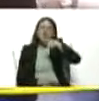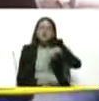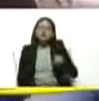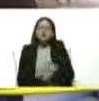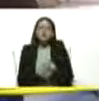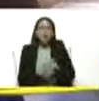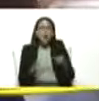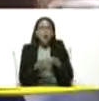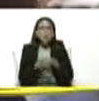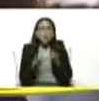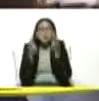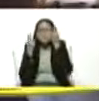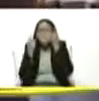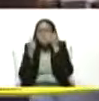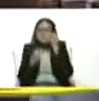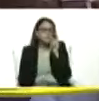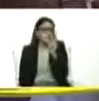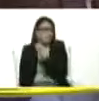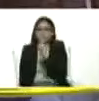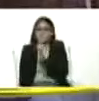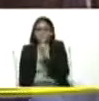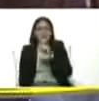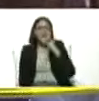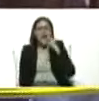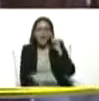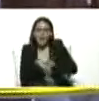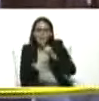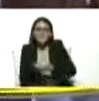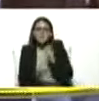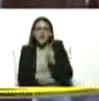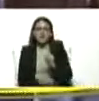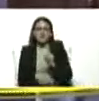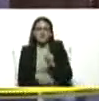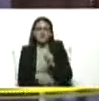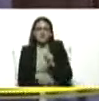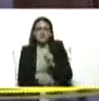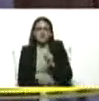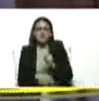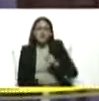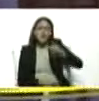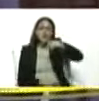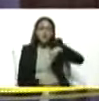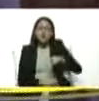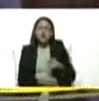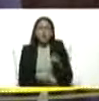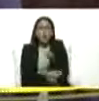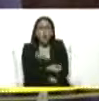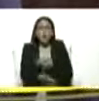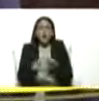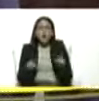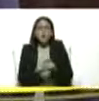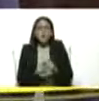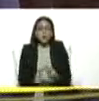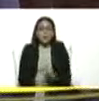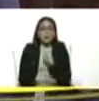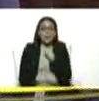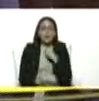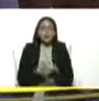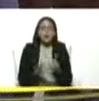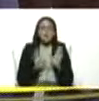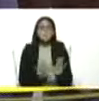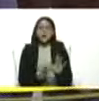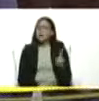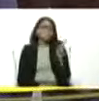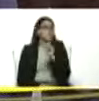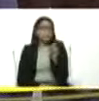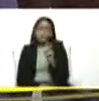dogmáticos. Nunca, jamás. Ni economía estatizada, ni nada que ver con eso.